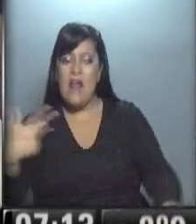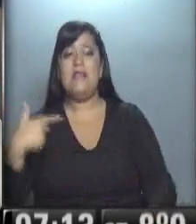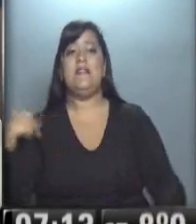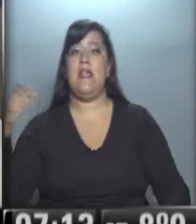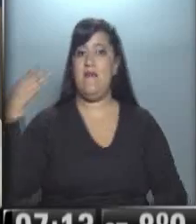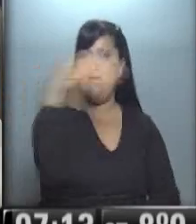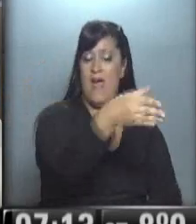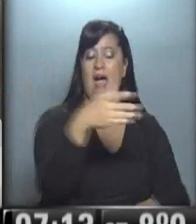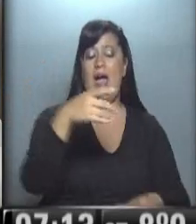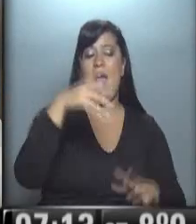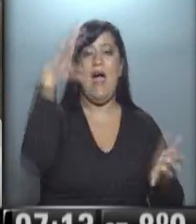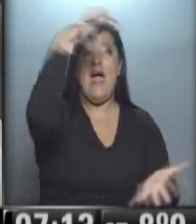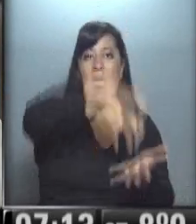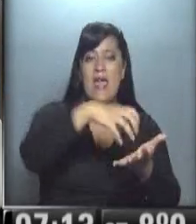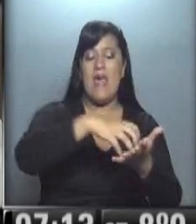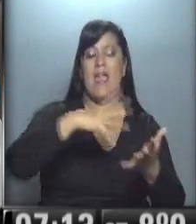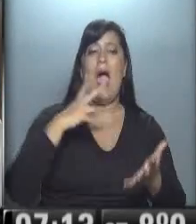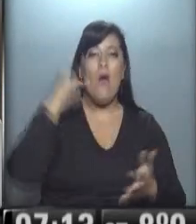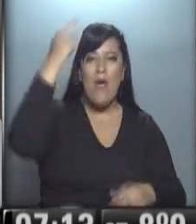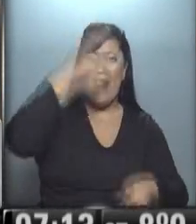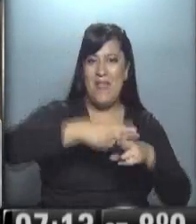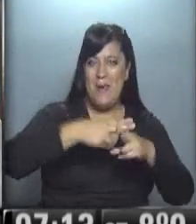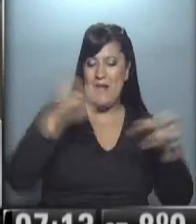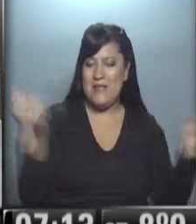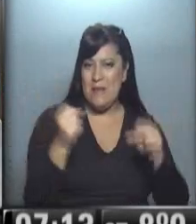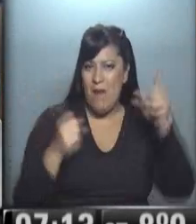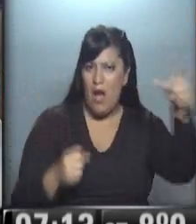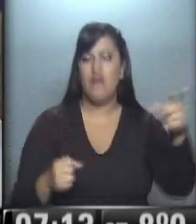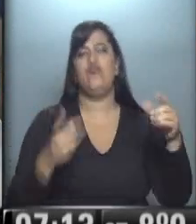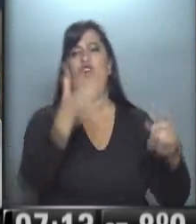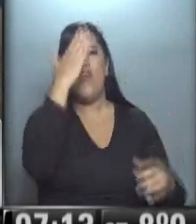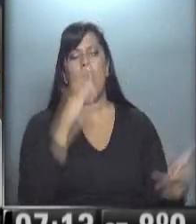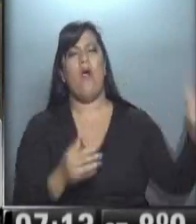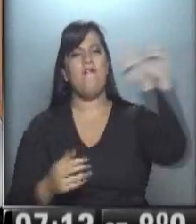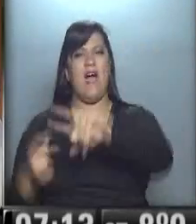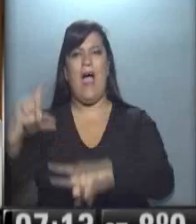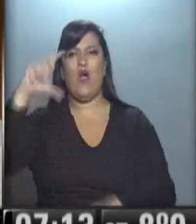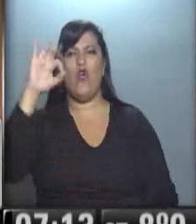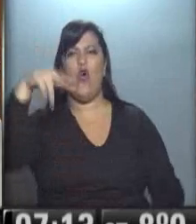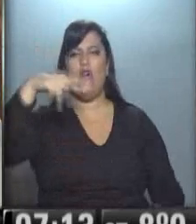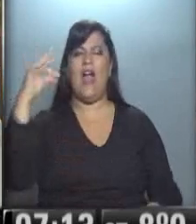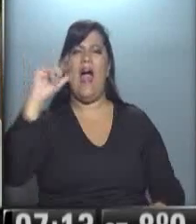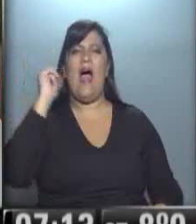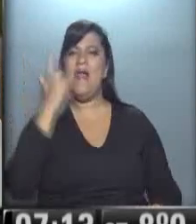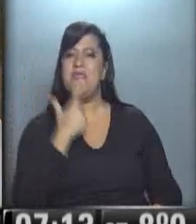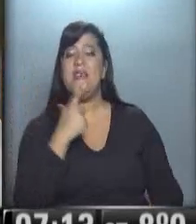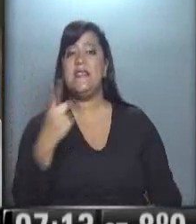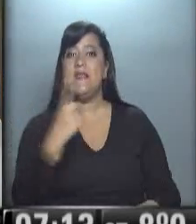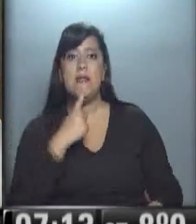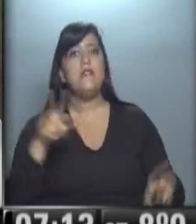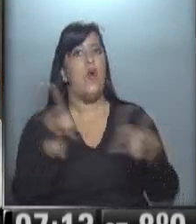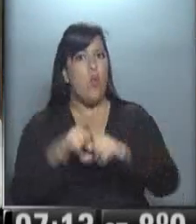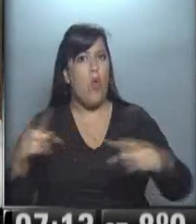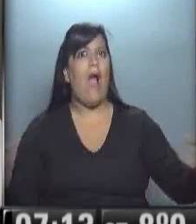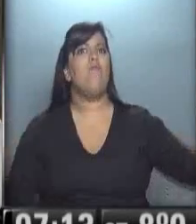lo derivamos a la CONADI y ya después se juntan la identidad de esa familia con la de él y